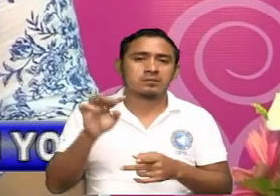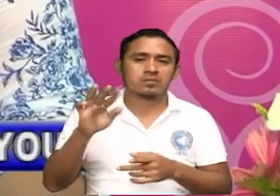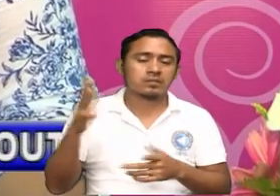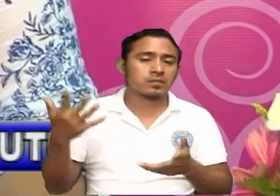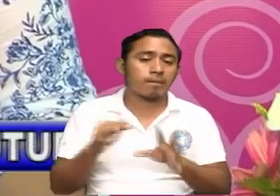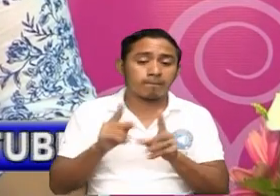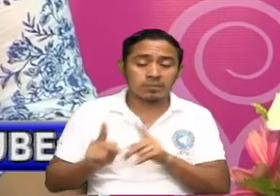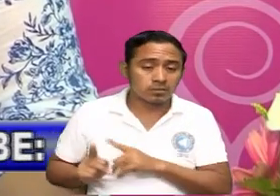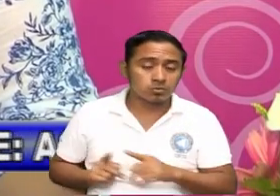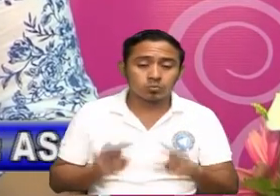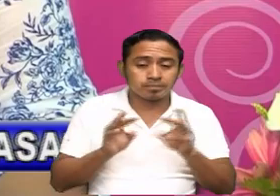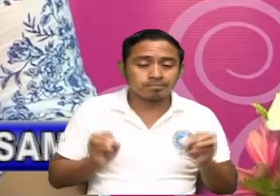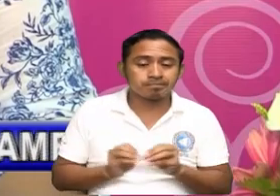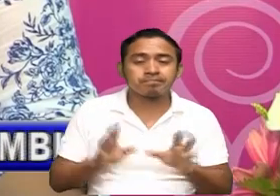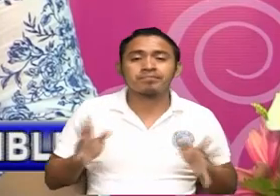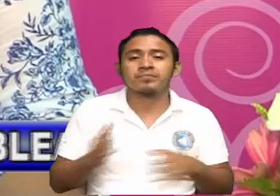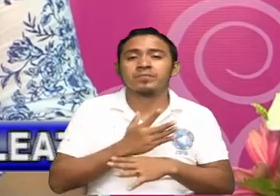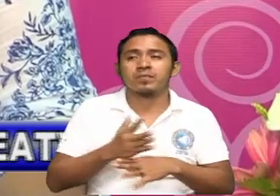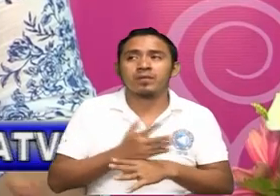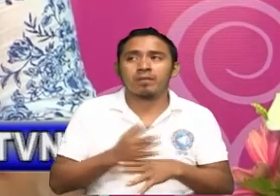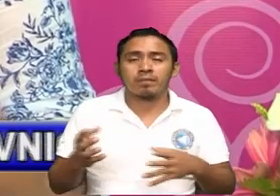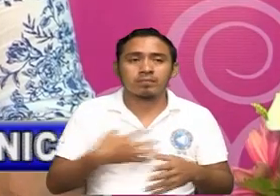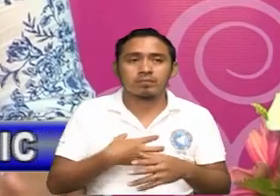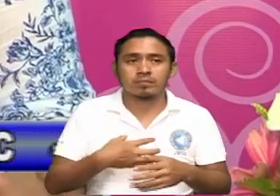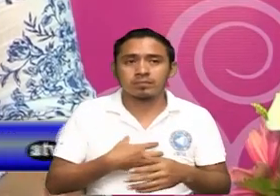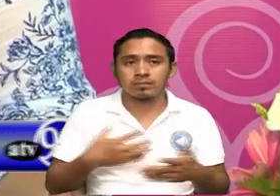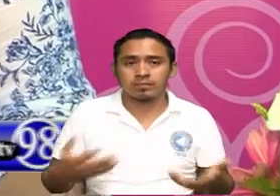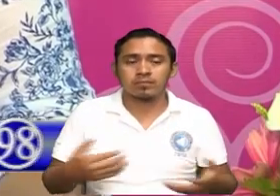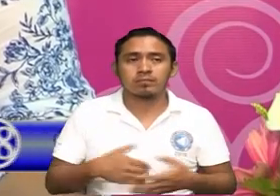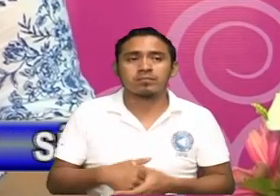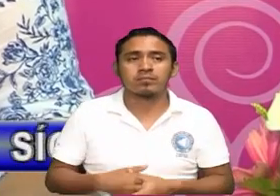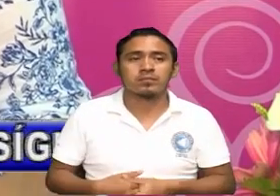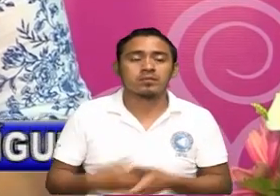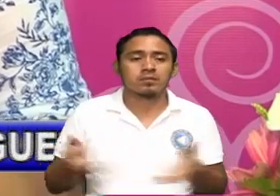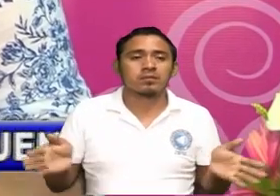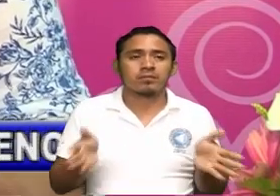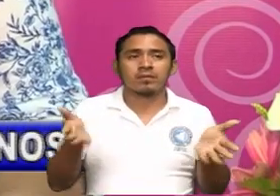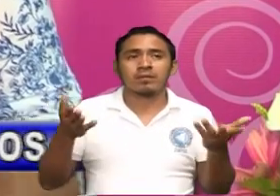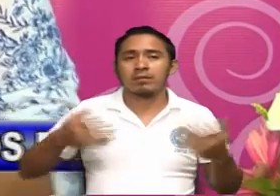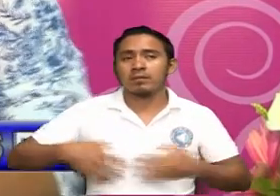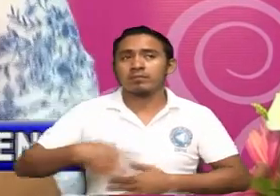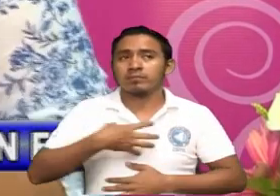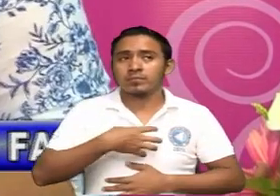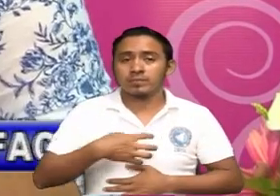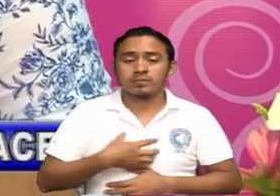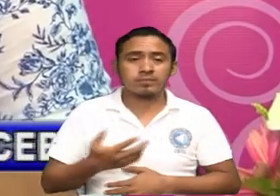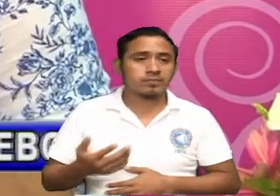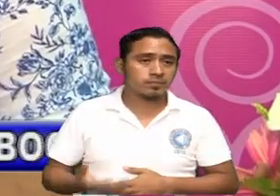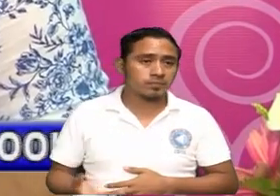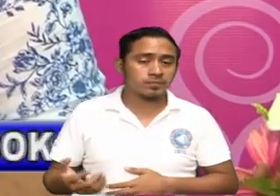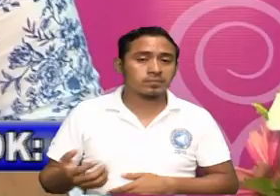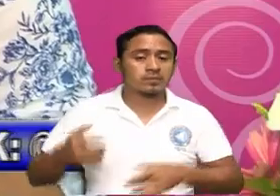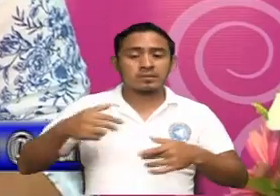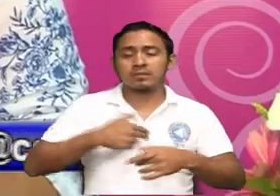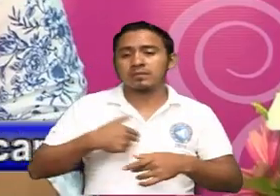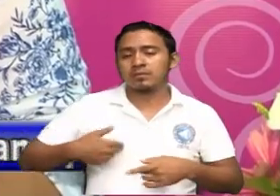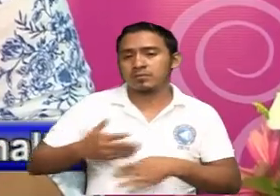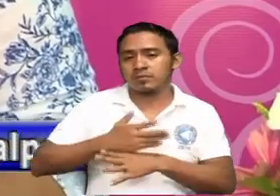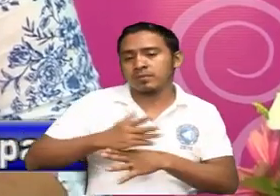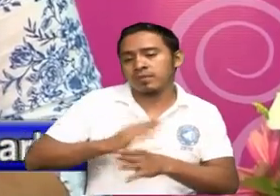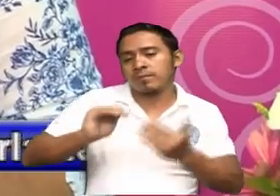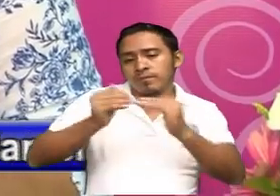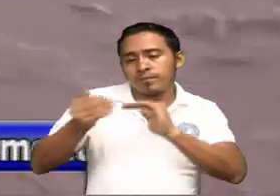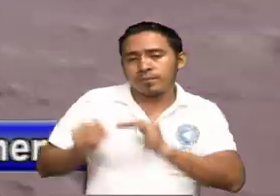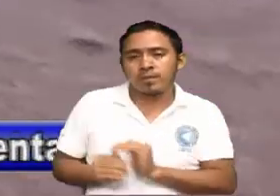70.135 personas en los diferentes concursos, actividades de promoción, jornadas de limpieza que se han desarrollado en los diferentes barrios